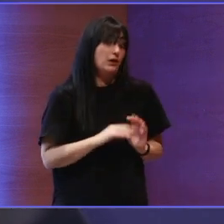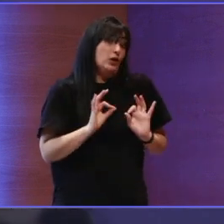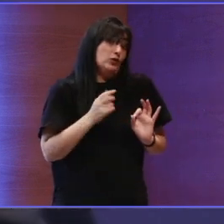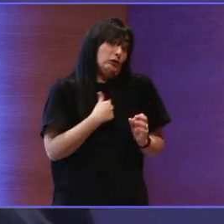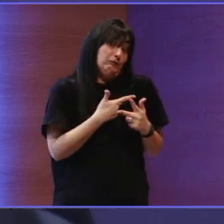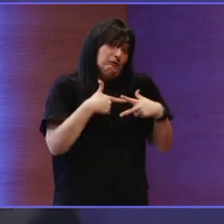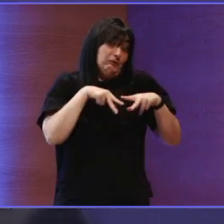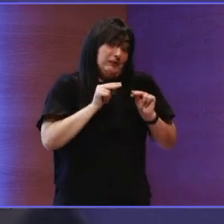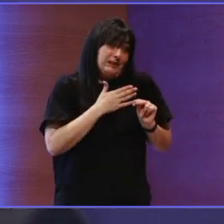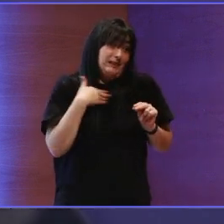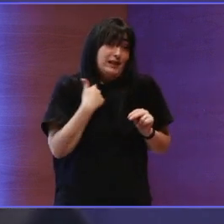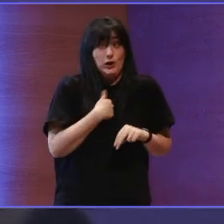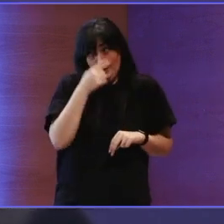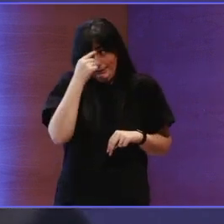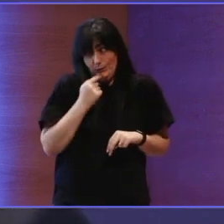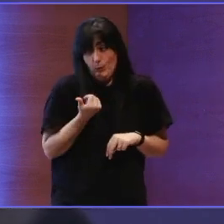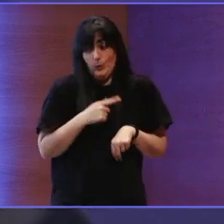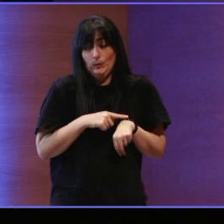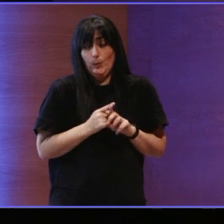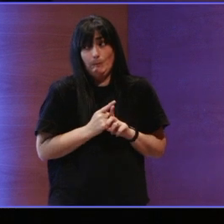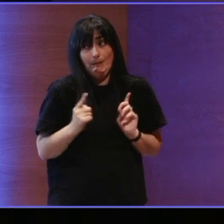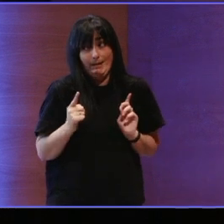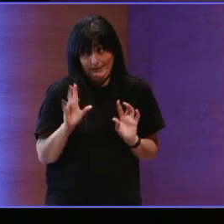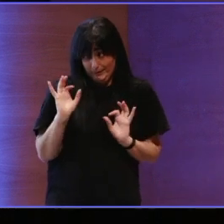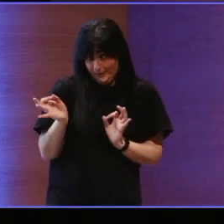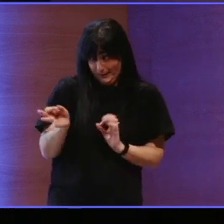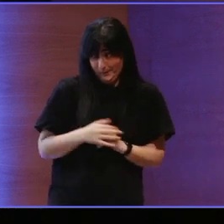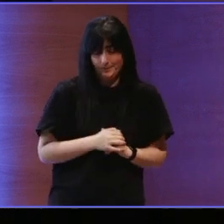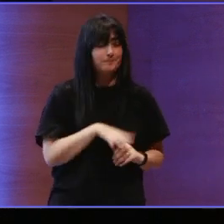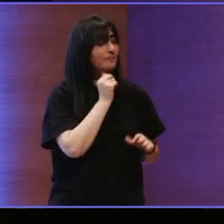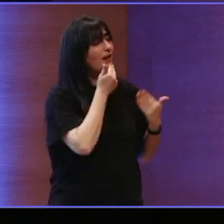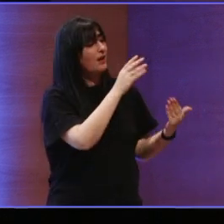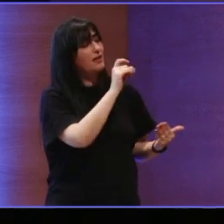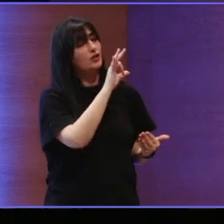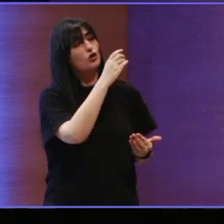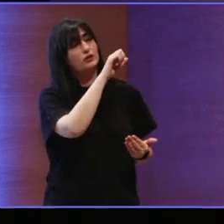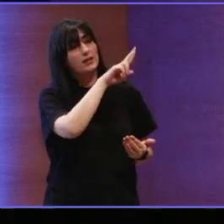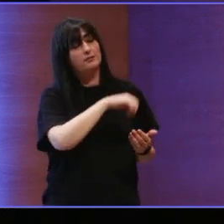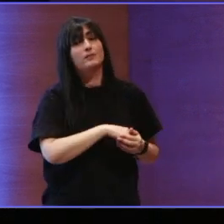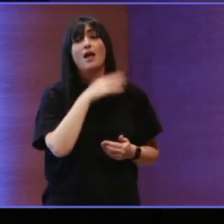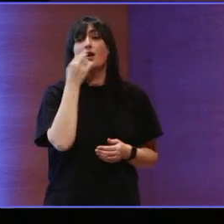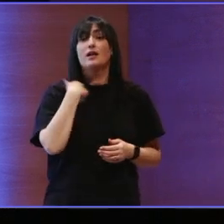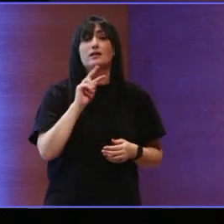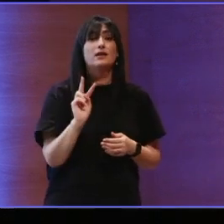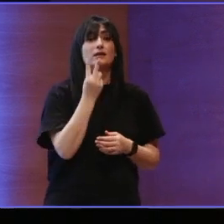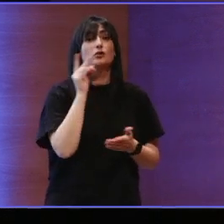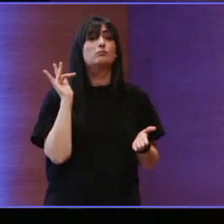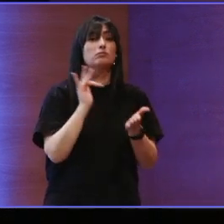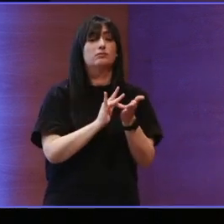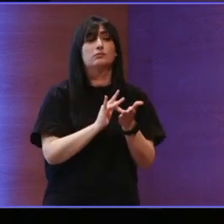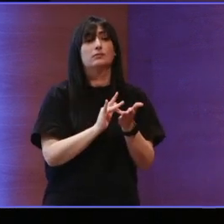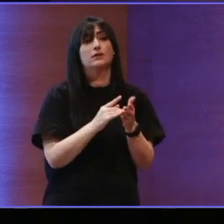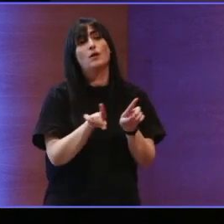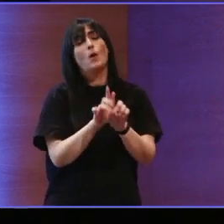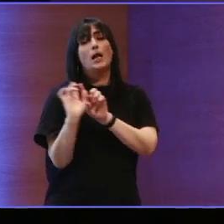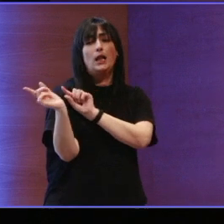Aunque sé que me he comido un poco más del tiempo que me correspondía No gracias Óscar entraríamos ahora en un segundo momento se trataría de intentar generar un